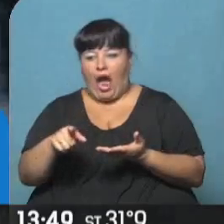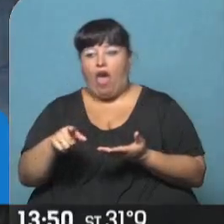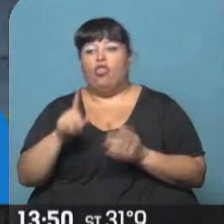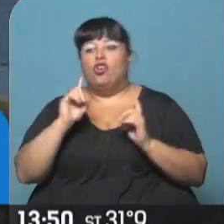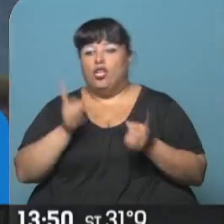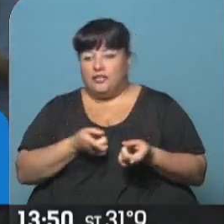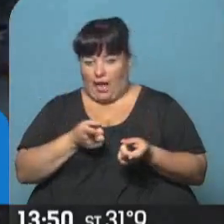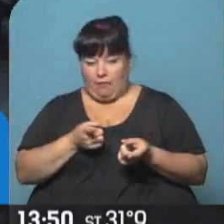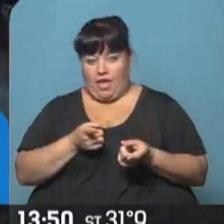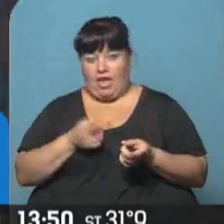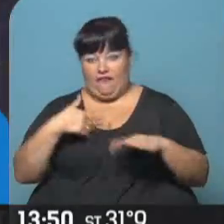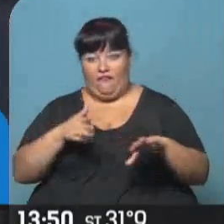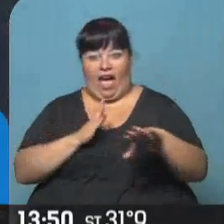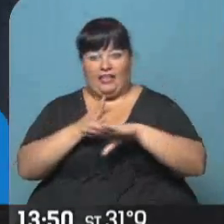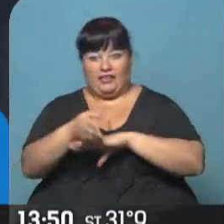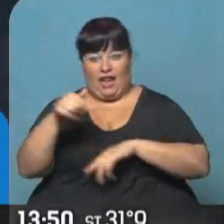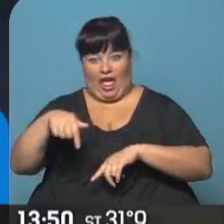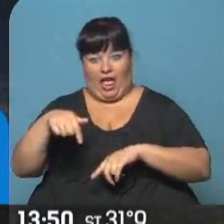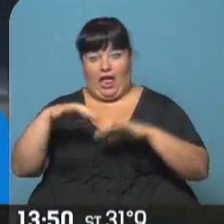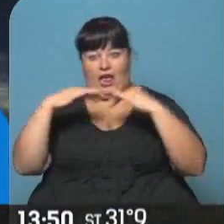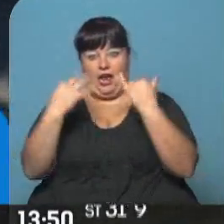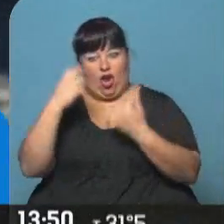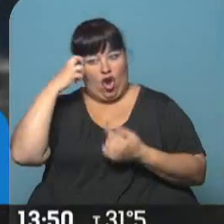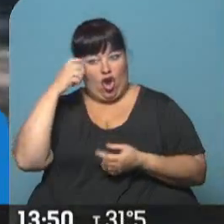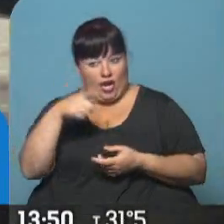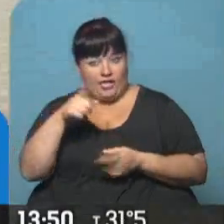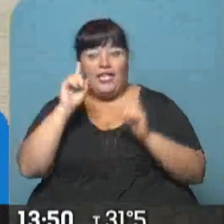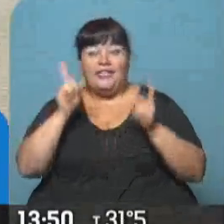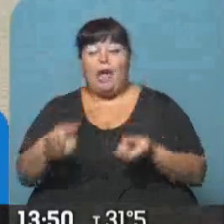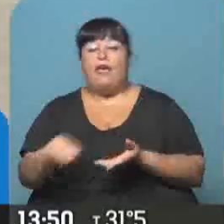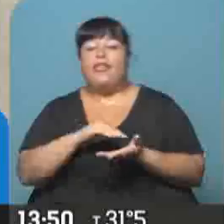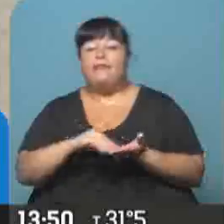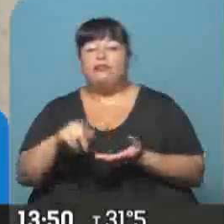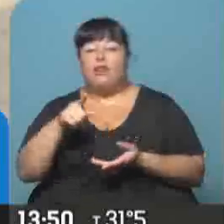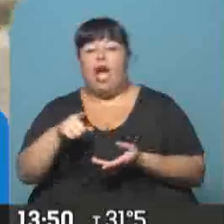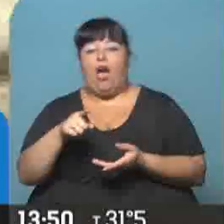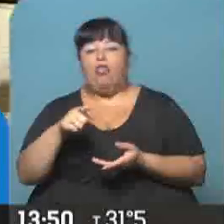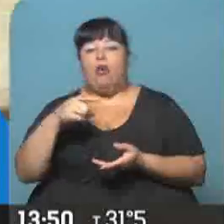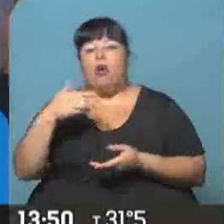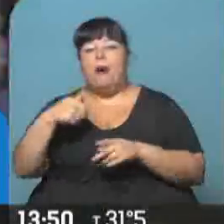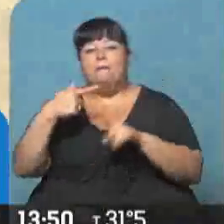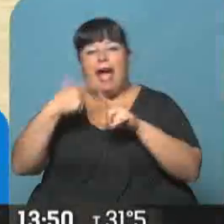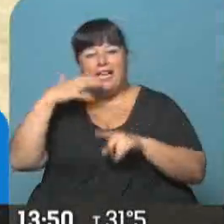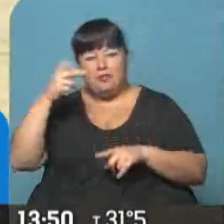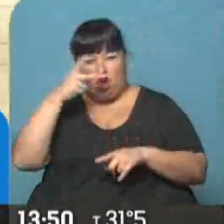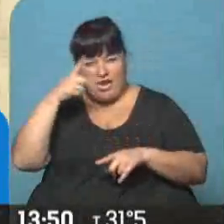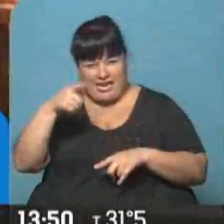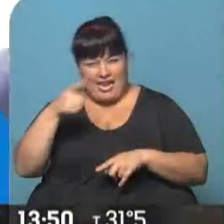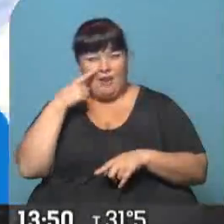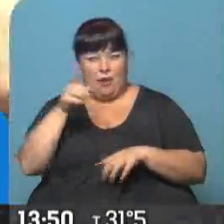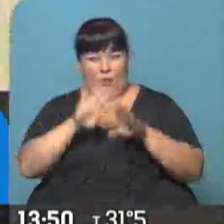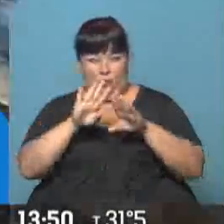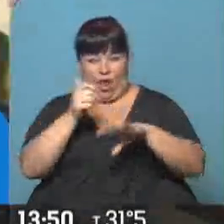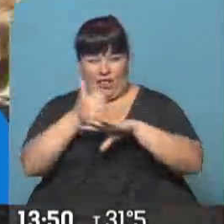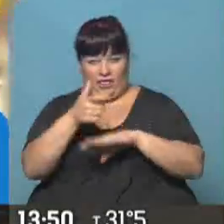están por ingresar ahora al Congreso, entre ellos el diputado Máximo Kirchner, lo estamos viendo ahí en la